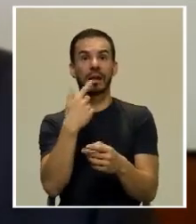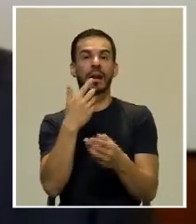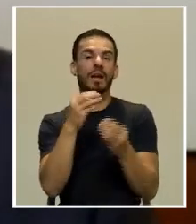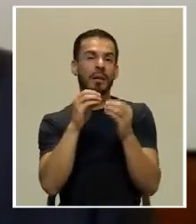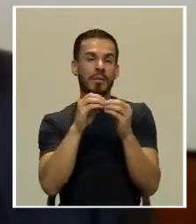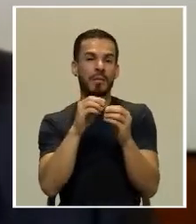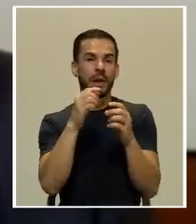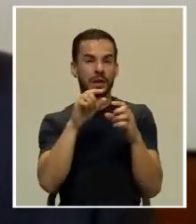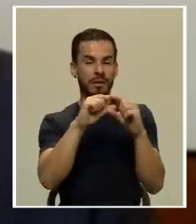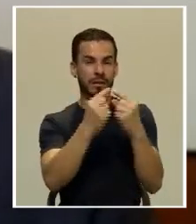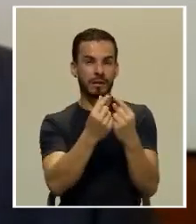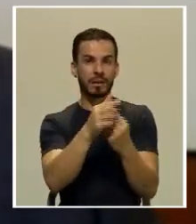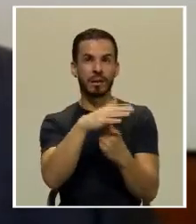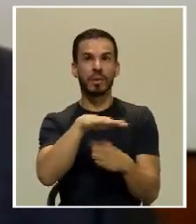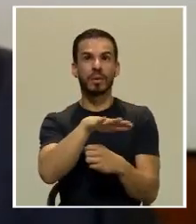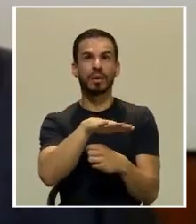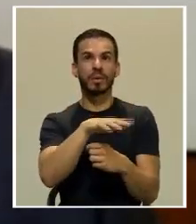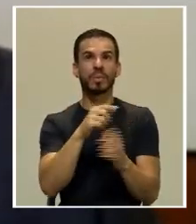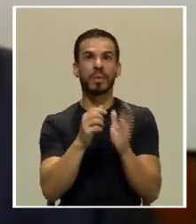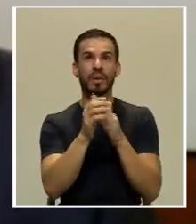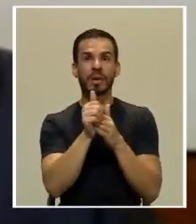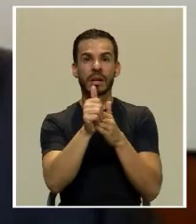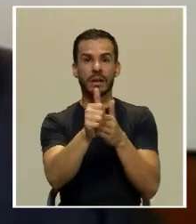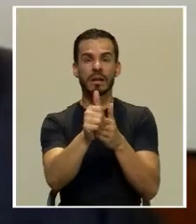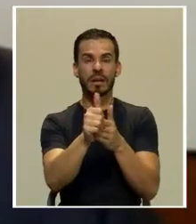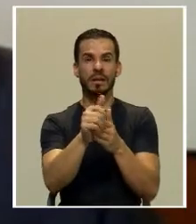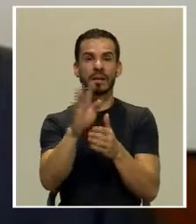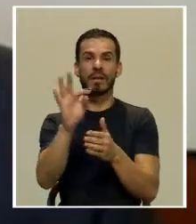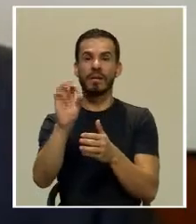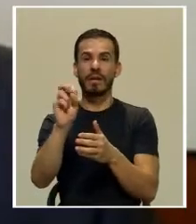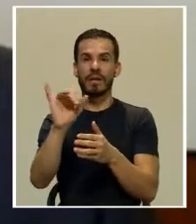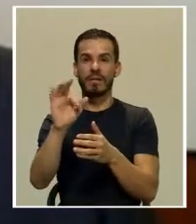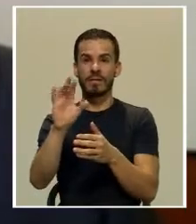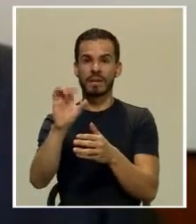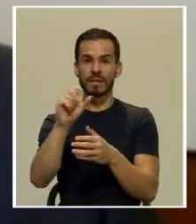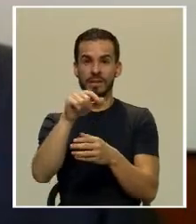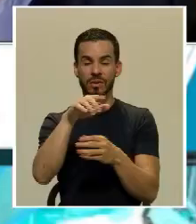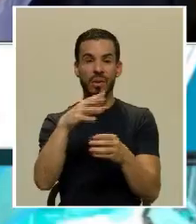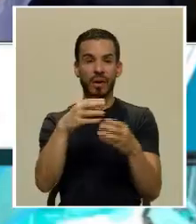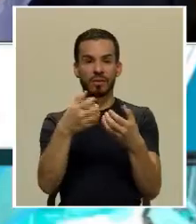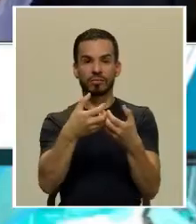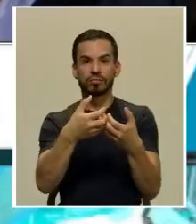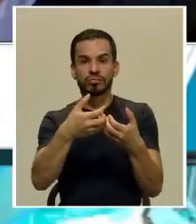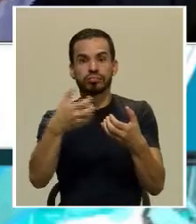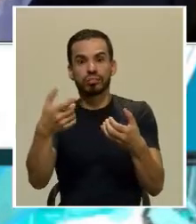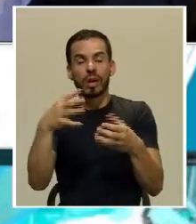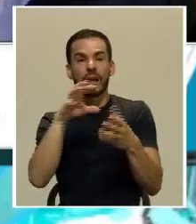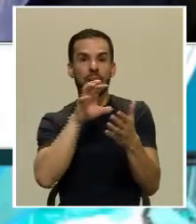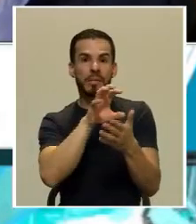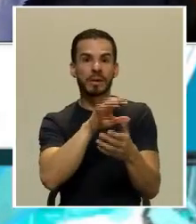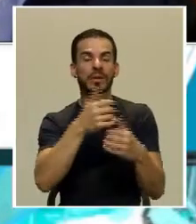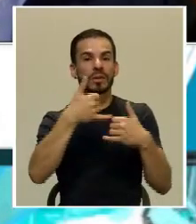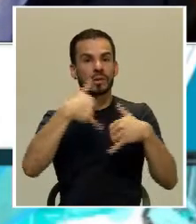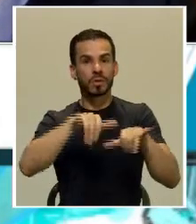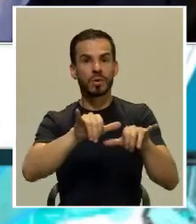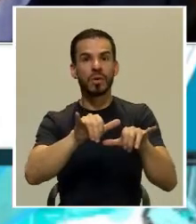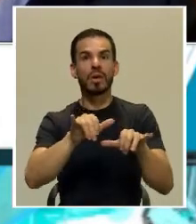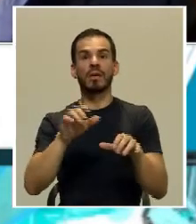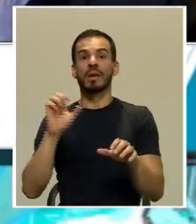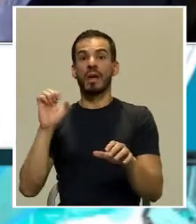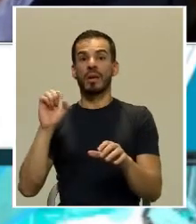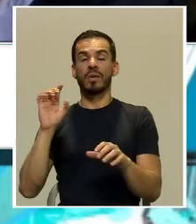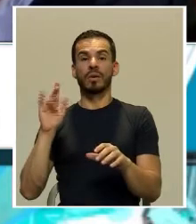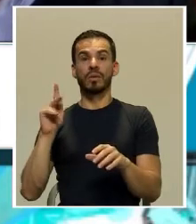es de los más notables del grupo que dirige Fabricio Alvarado, que es un grupo disidente del partido al que pertenece todavía Eduardo